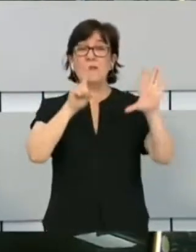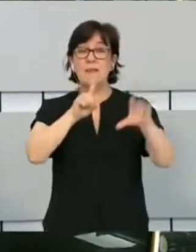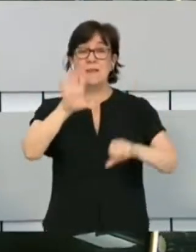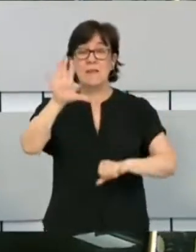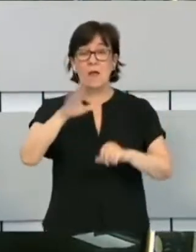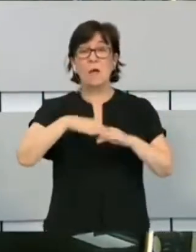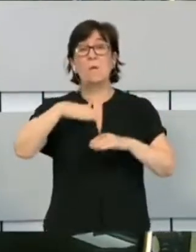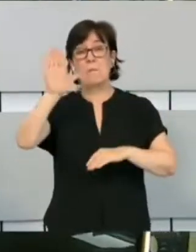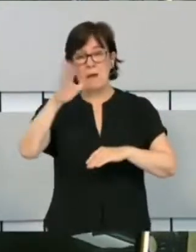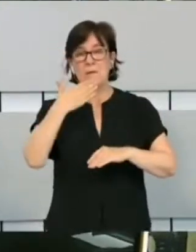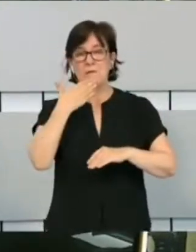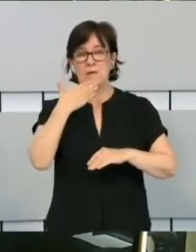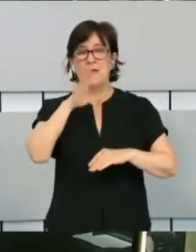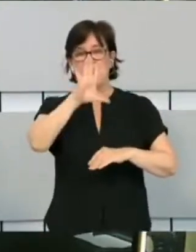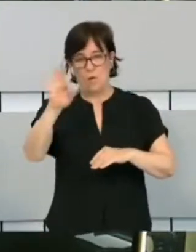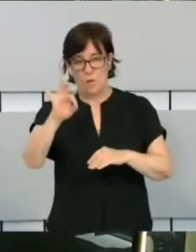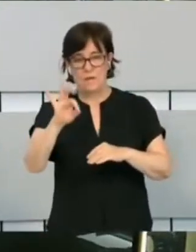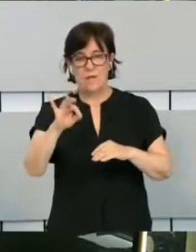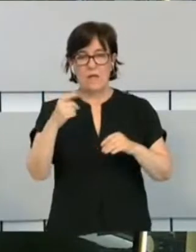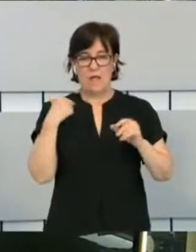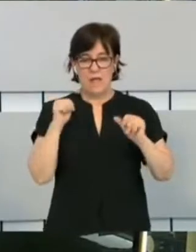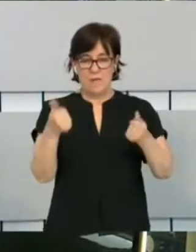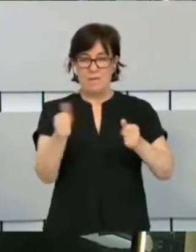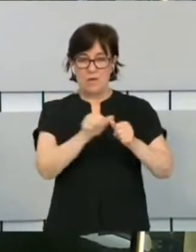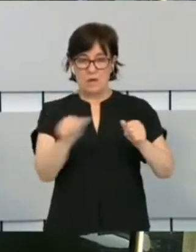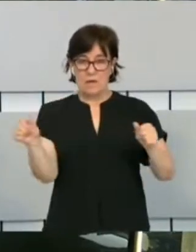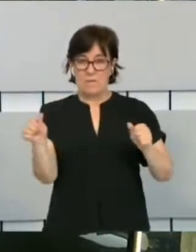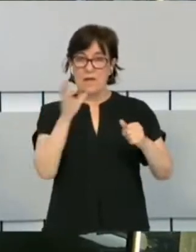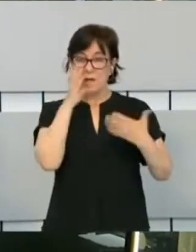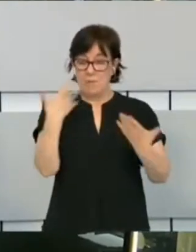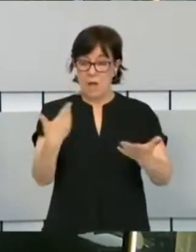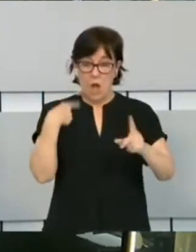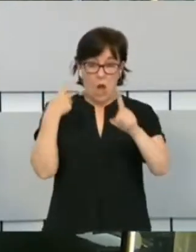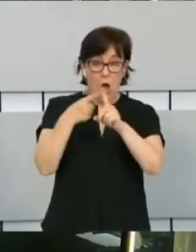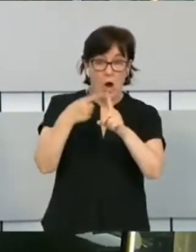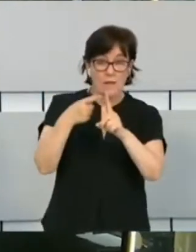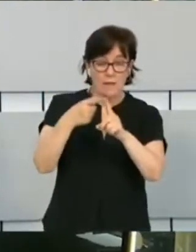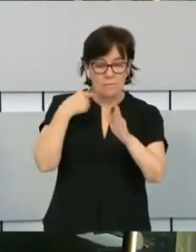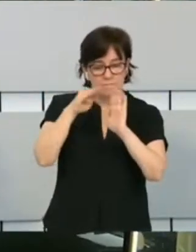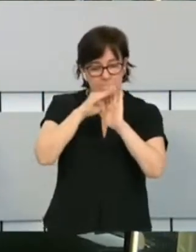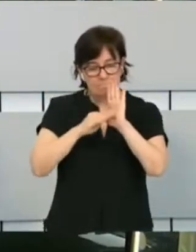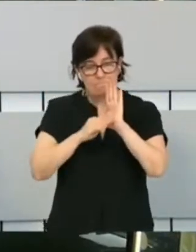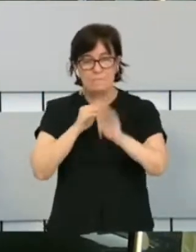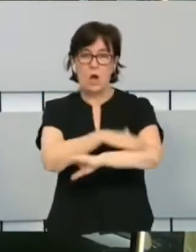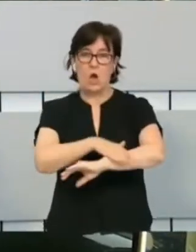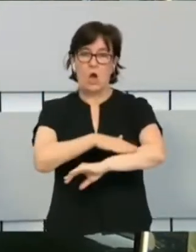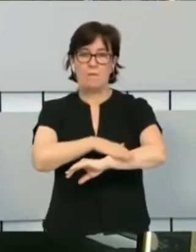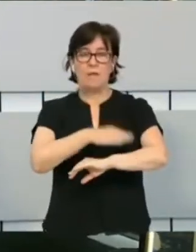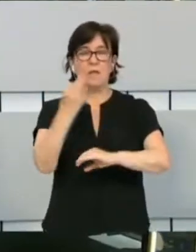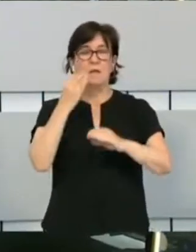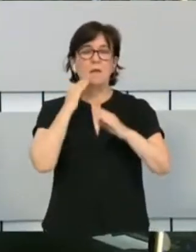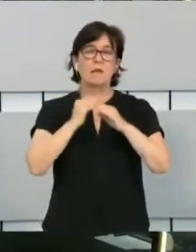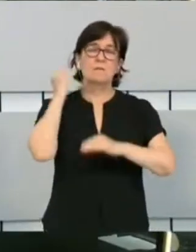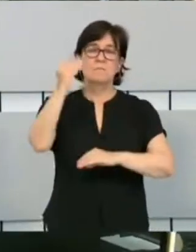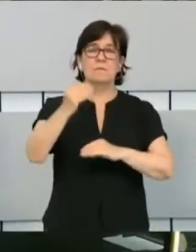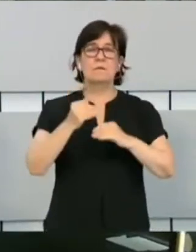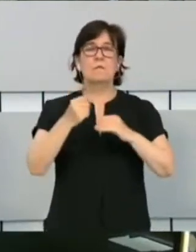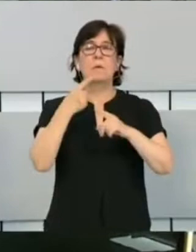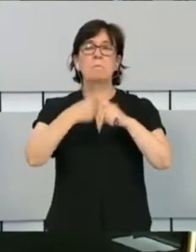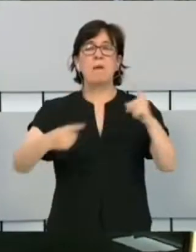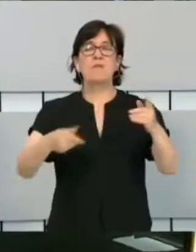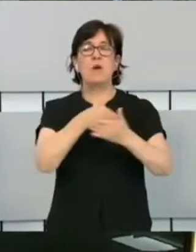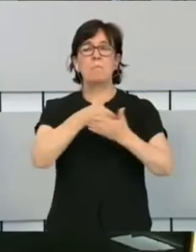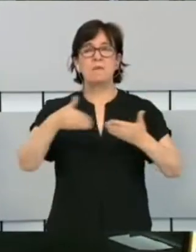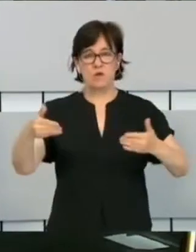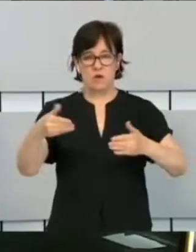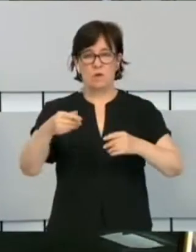65% de los mayores de 50. Empieza una semana en la que, para cumplir los objetivos marcados por el Gobierno, se debería superar la cifra de 500.000